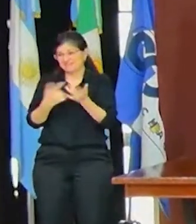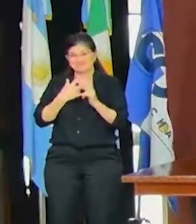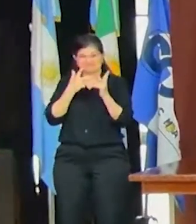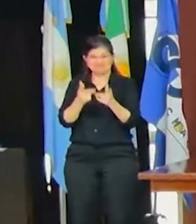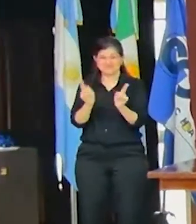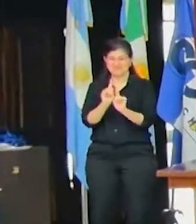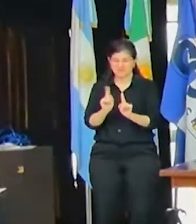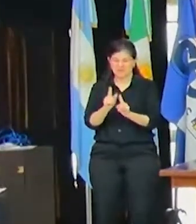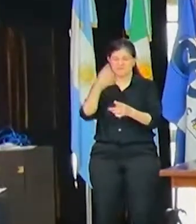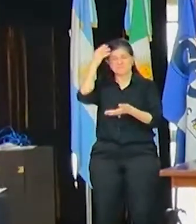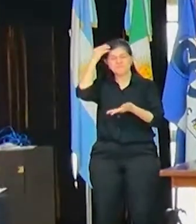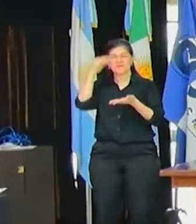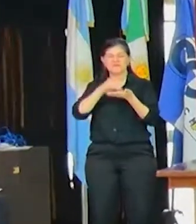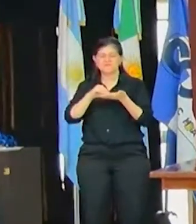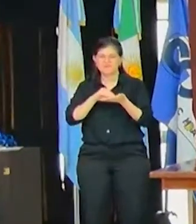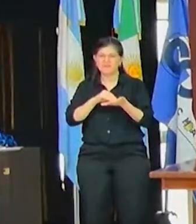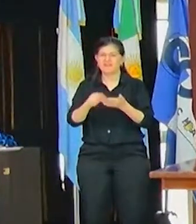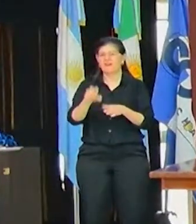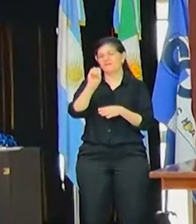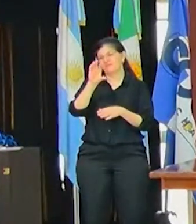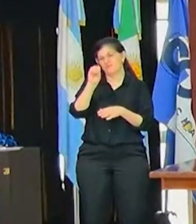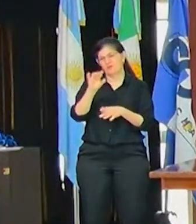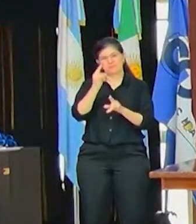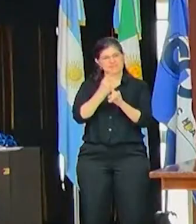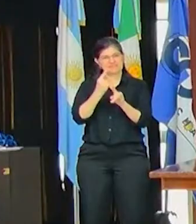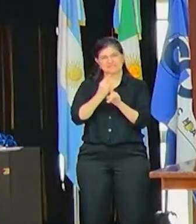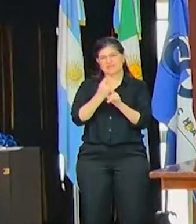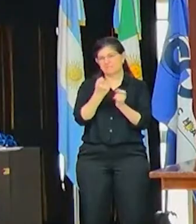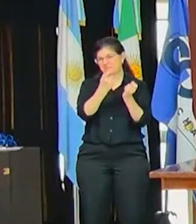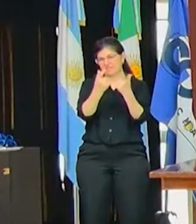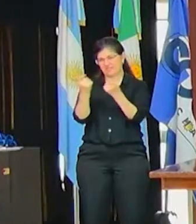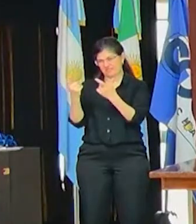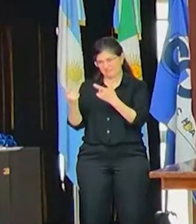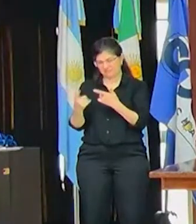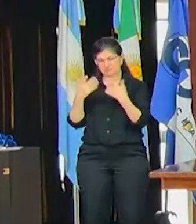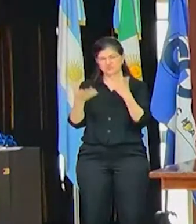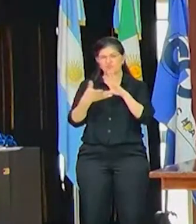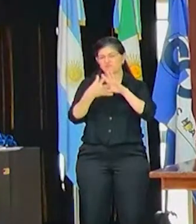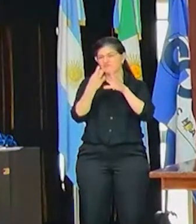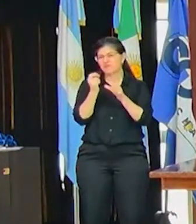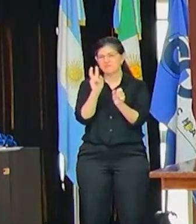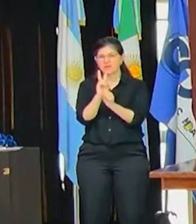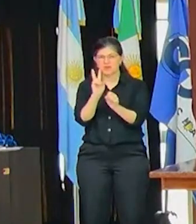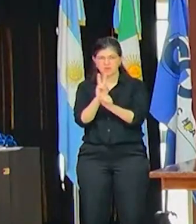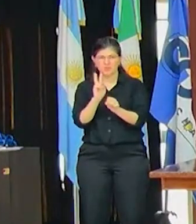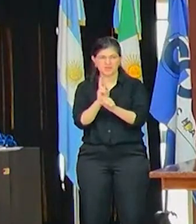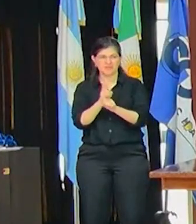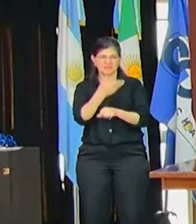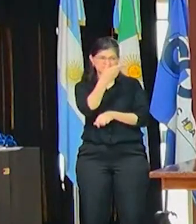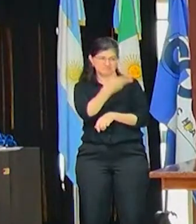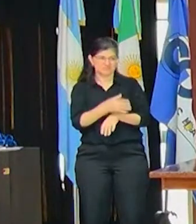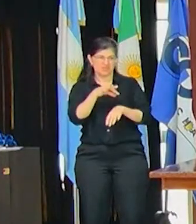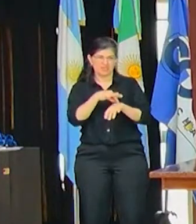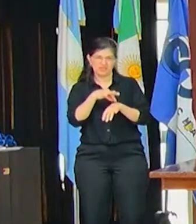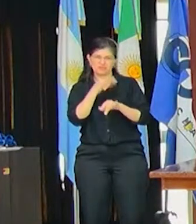de ponerle nombres a las cosas. Y todo lo que dijo Maya son distintas formas de cuidar. Cuidar desde un